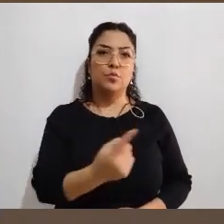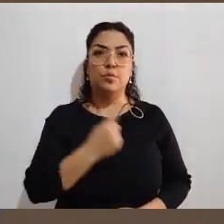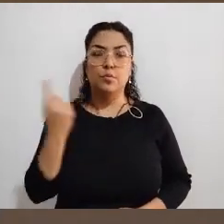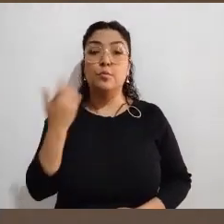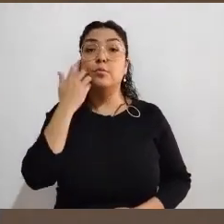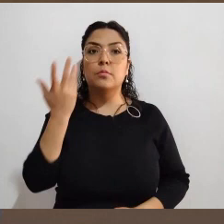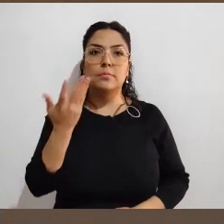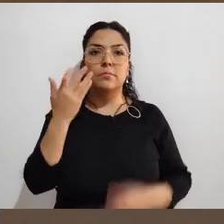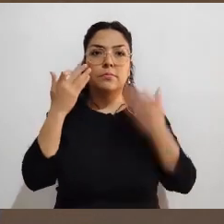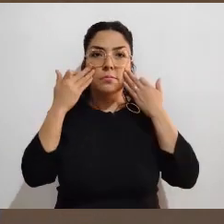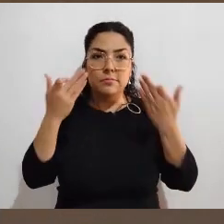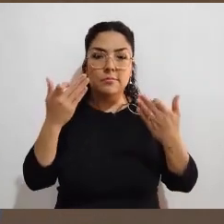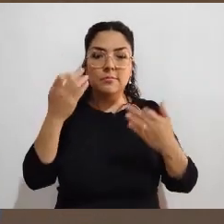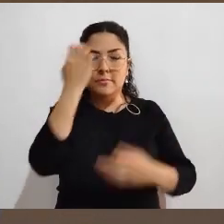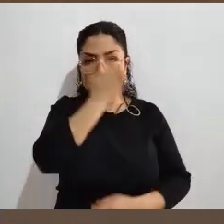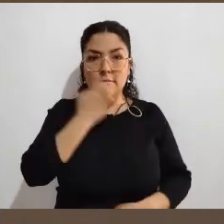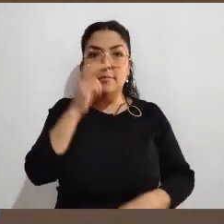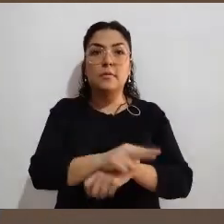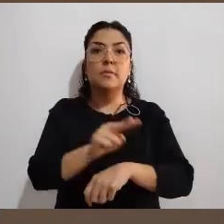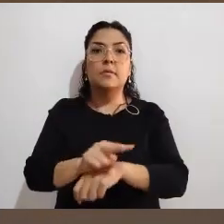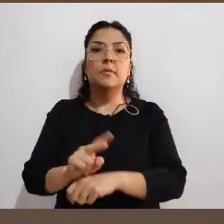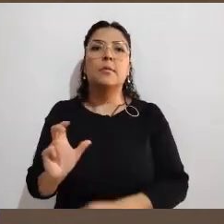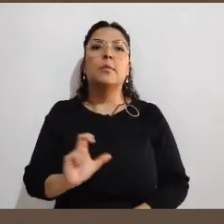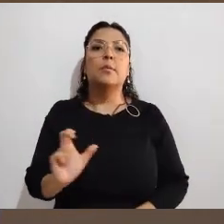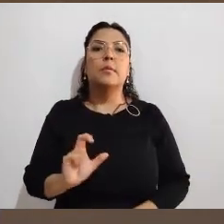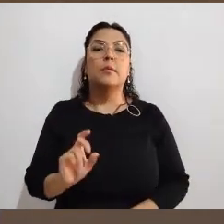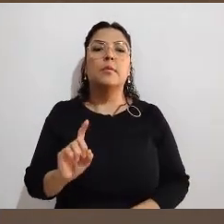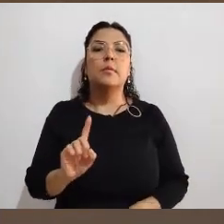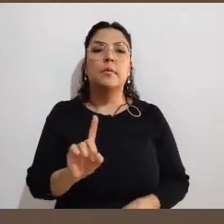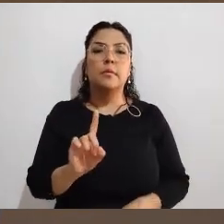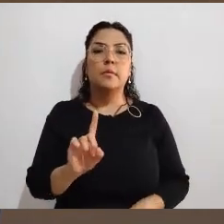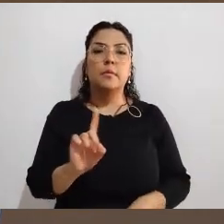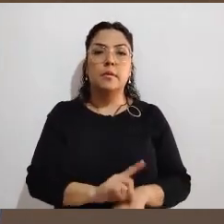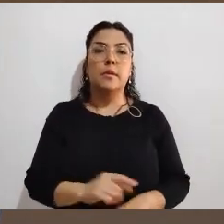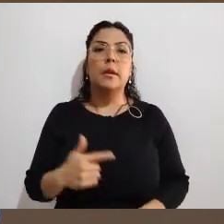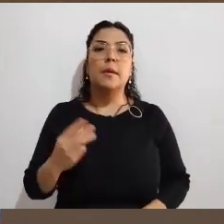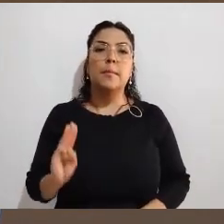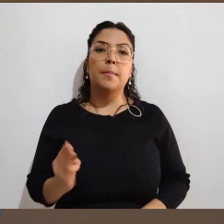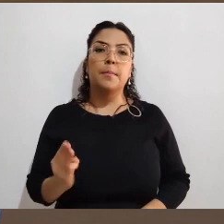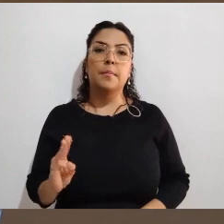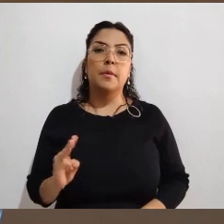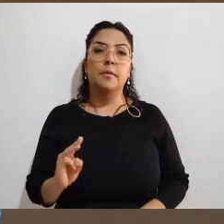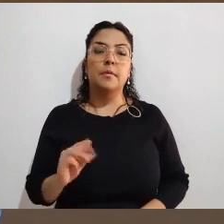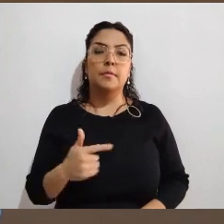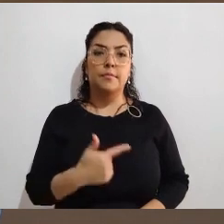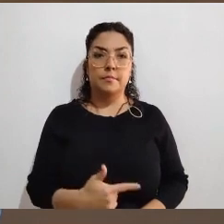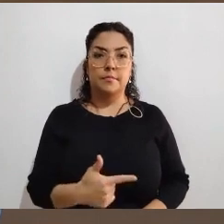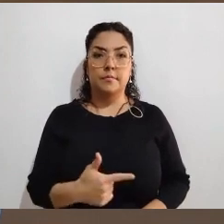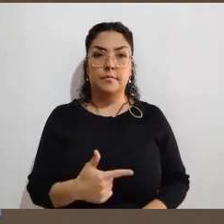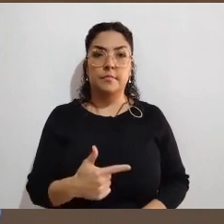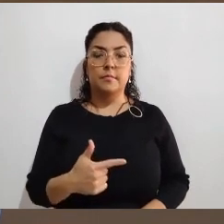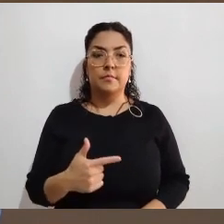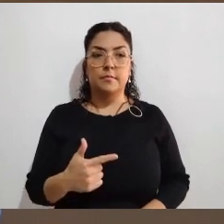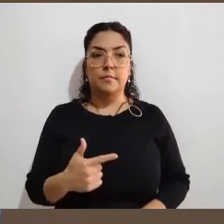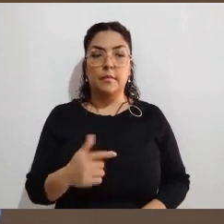cualquier persona que quiera observación electoral, va a ser el día 7 de mayo de este año. El 7 de mayo